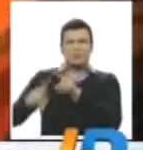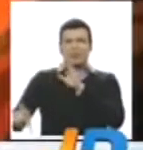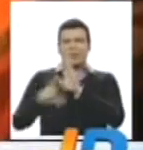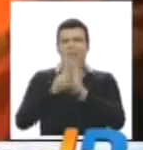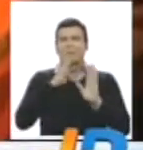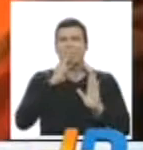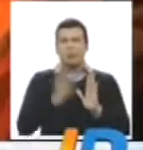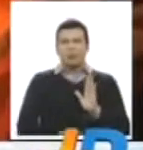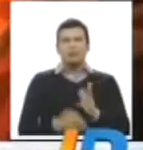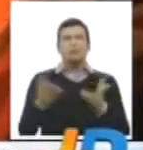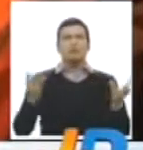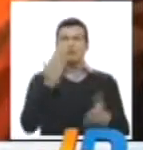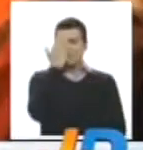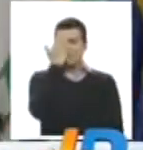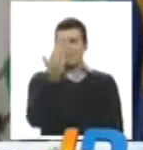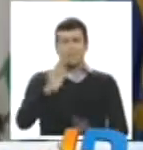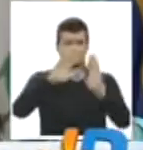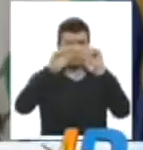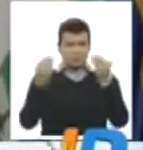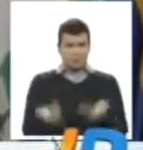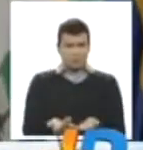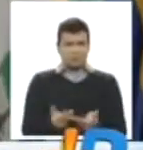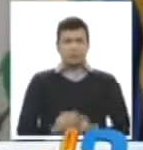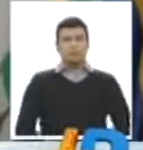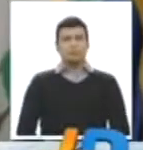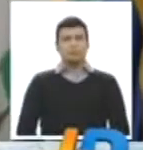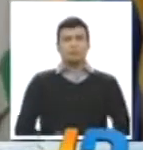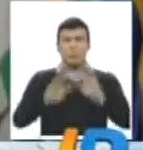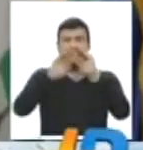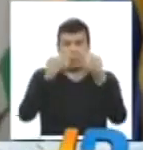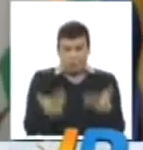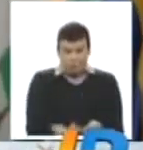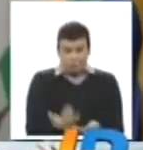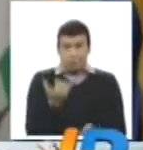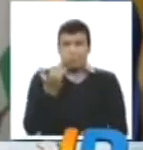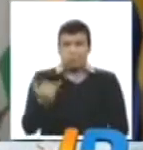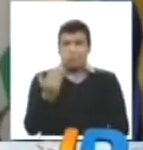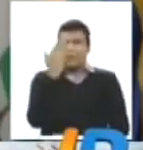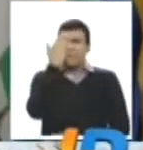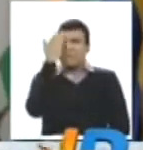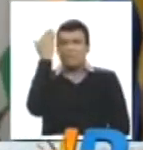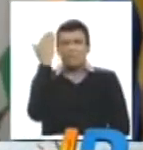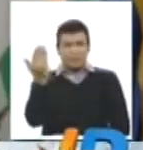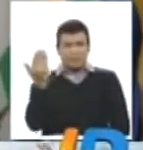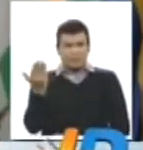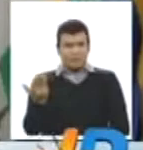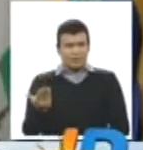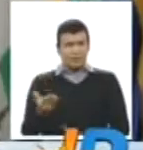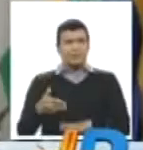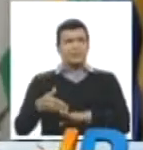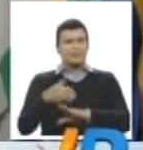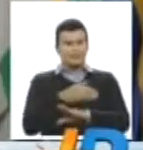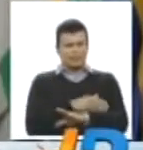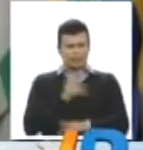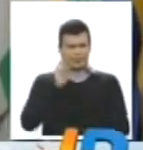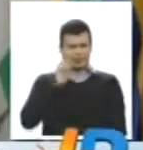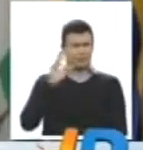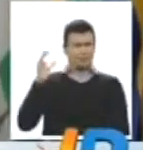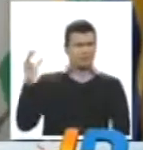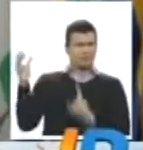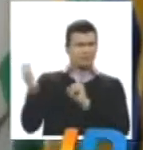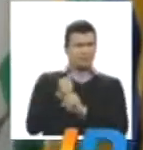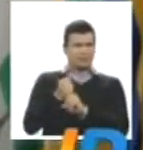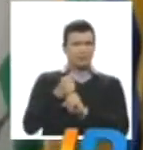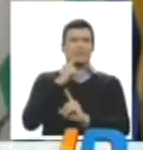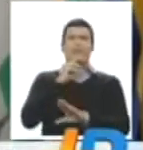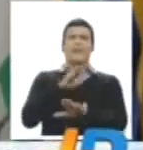ellos funcionaba frente a un colegio. Funcionaba al frente de un instituto educativo y nosotros lo habíamos focalizado por un mito